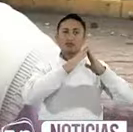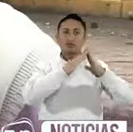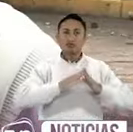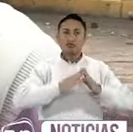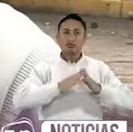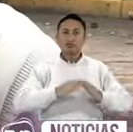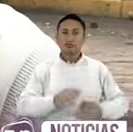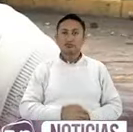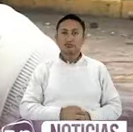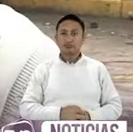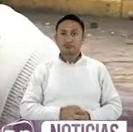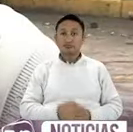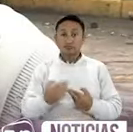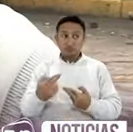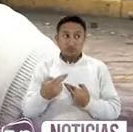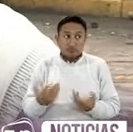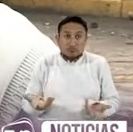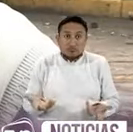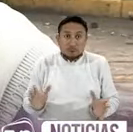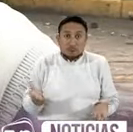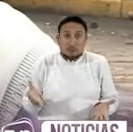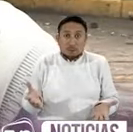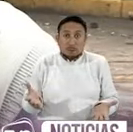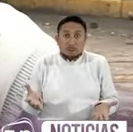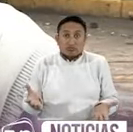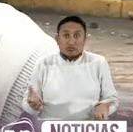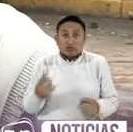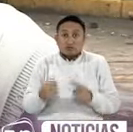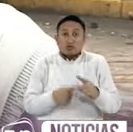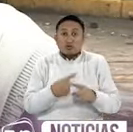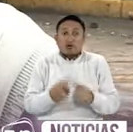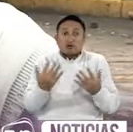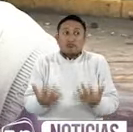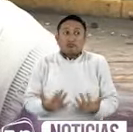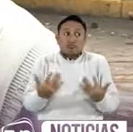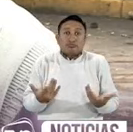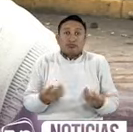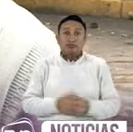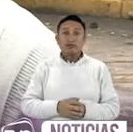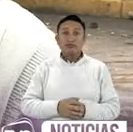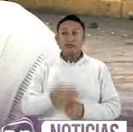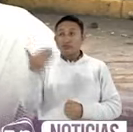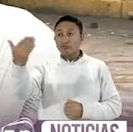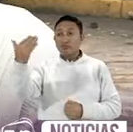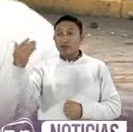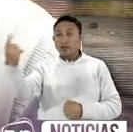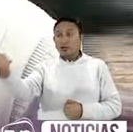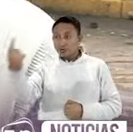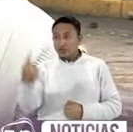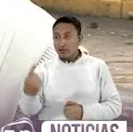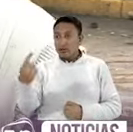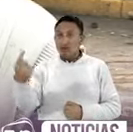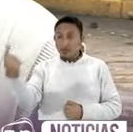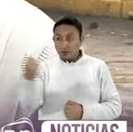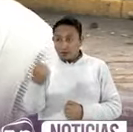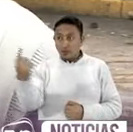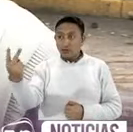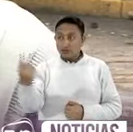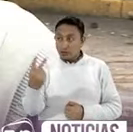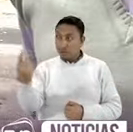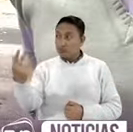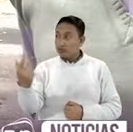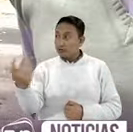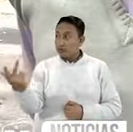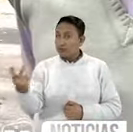hundimientos. No hay respuesta. No sé hasta cuándo será esperada, qué alcaldía, porque viene un alcalde, viene otro y así, pero no hay